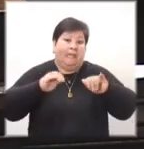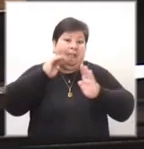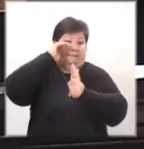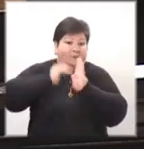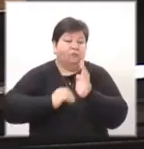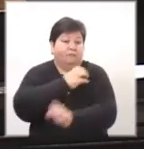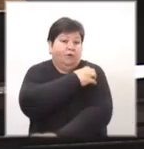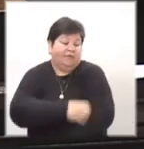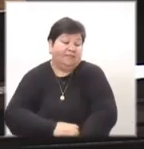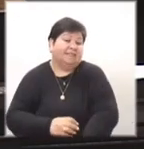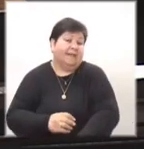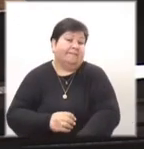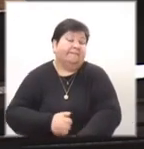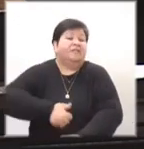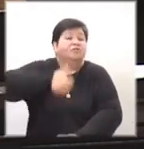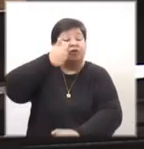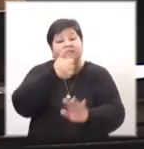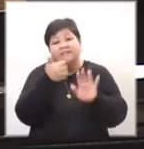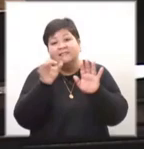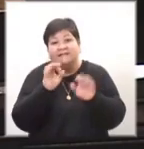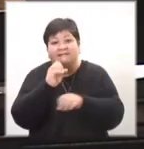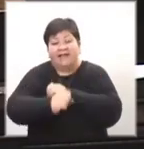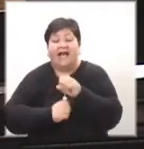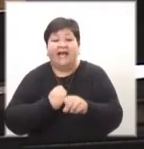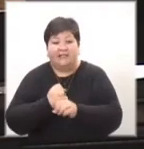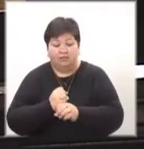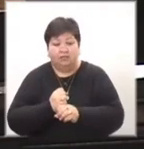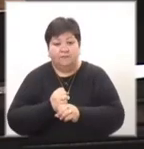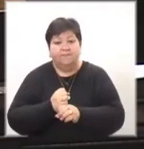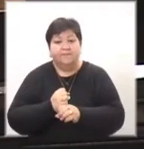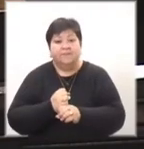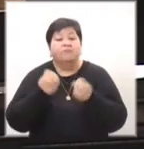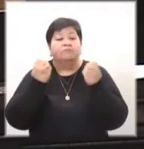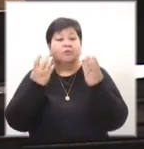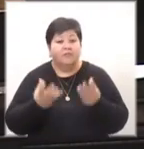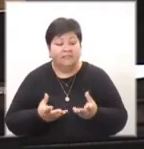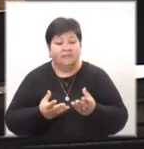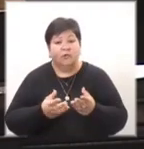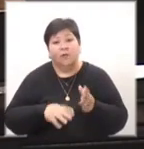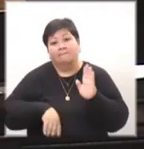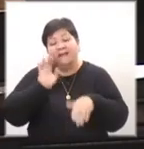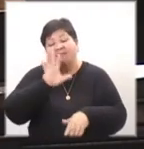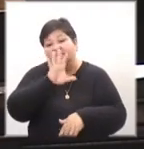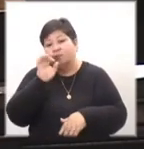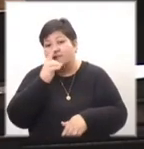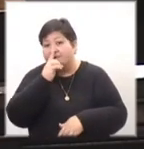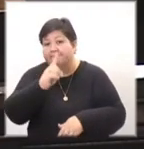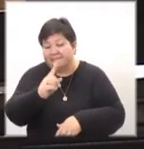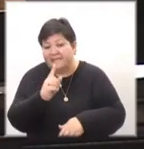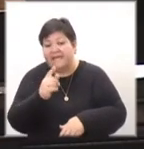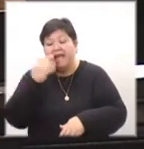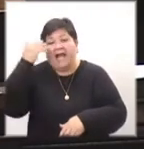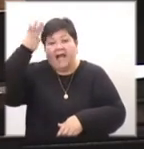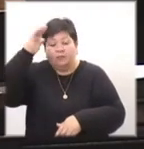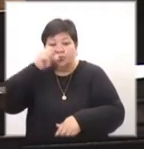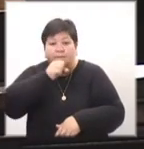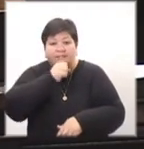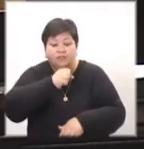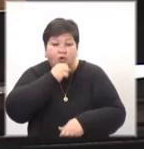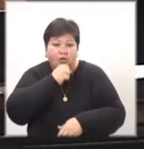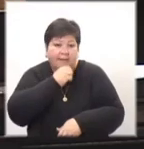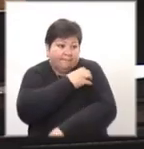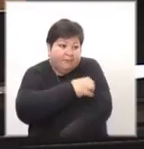personas mayores de 60 años a la 10ª parte, lo que implicó que más de 50.000 adultos mayores salieran de la pobreza. En